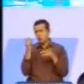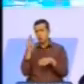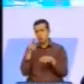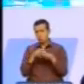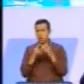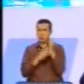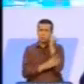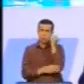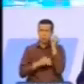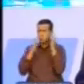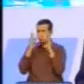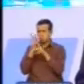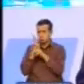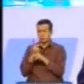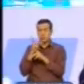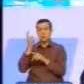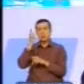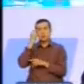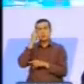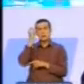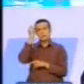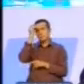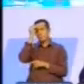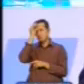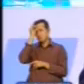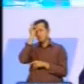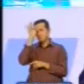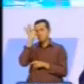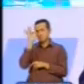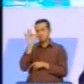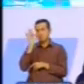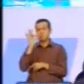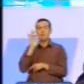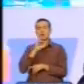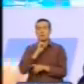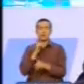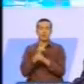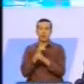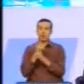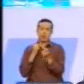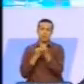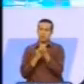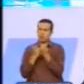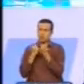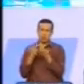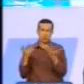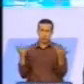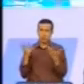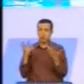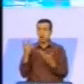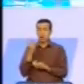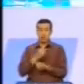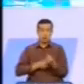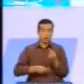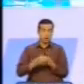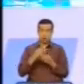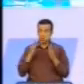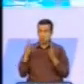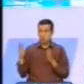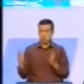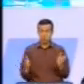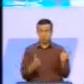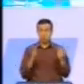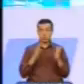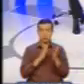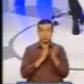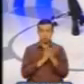y con decisiones inteligentes en la economía, precisamente para no afectar esa inversión y esa conducción del